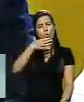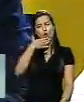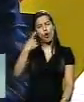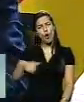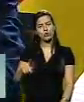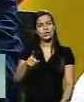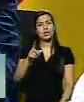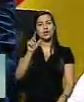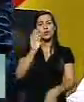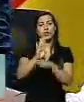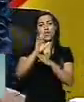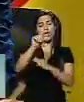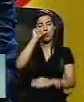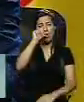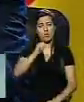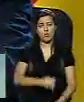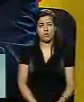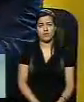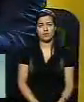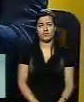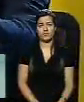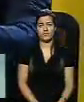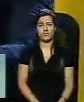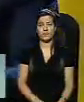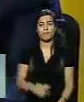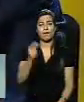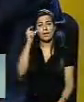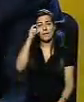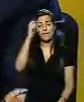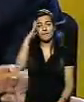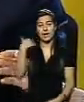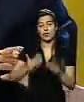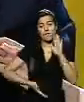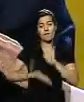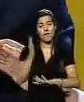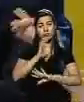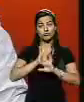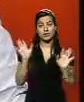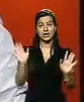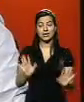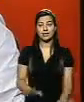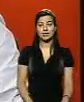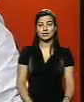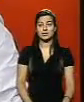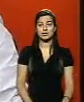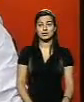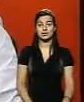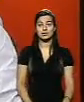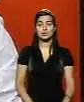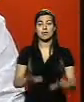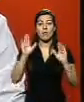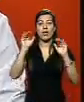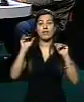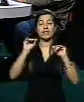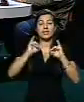utilice el agua eficientemente. Blanca, tenemos que irnos. Vamos a despedirnos de nuestras